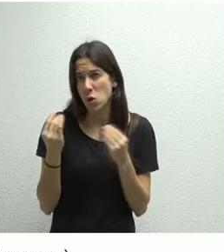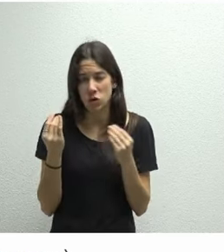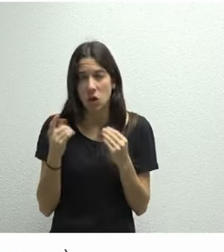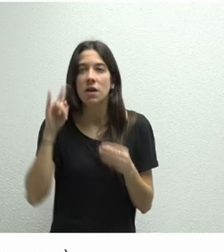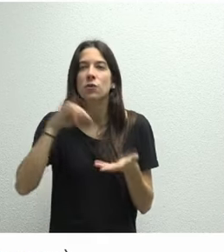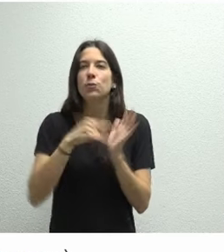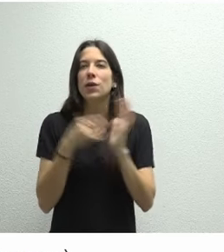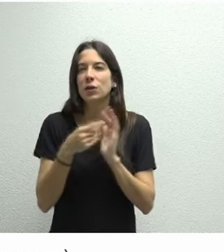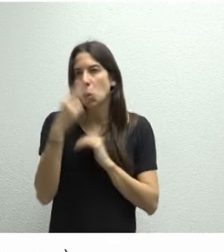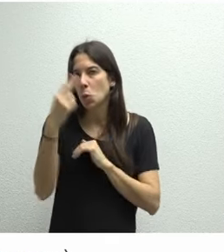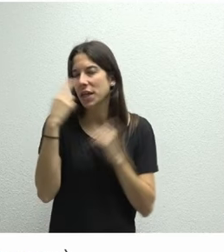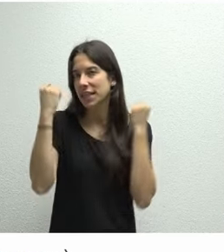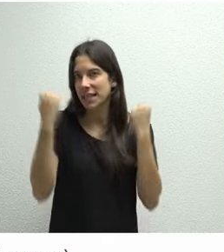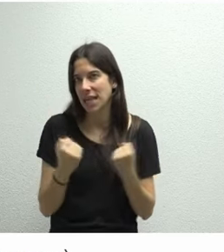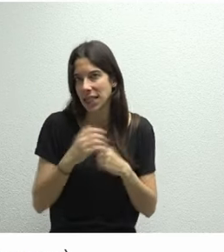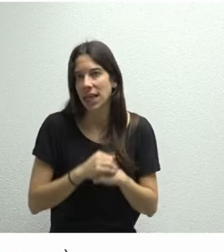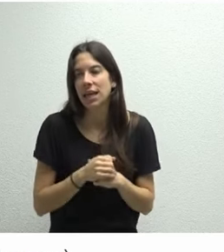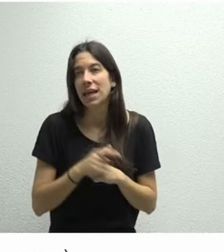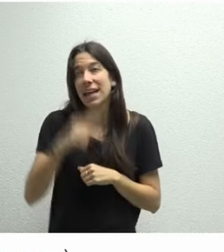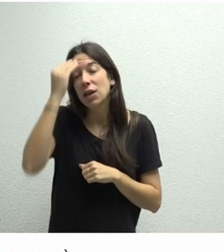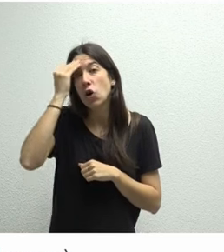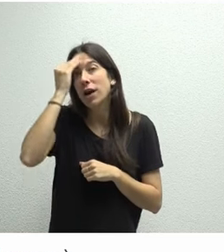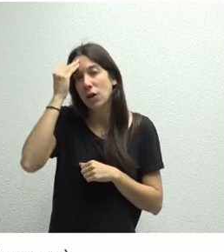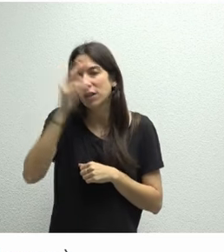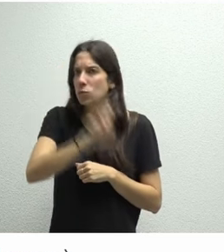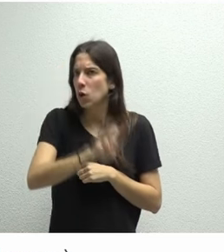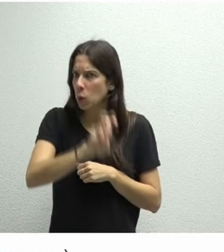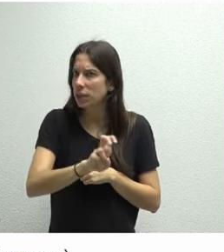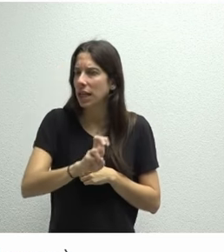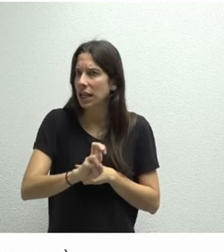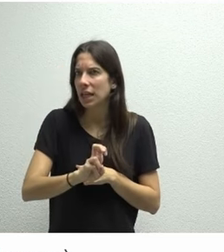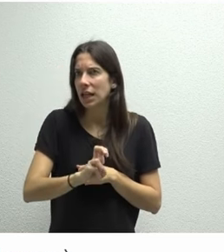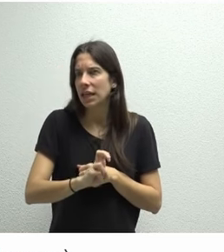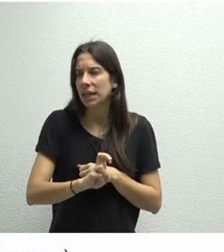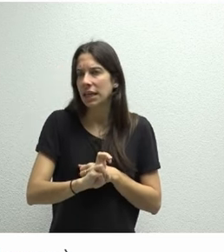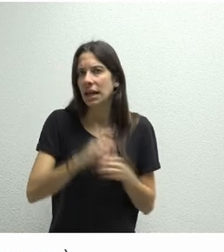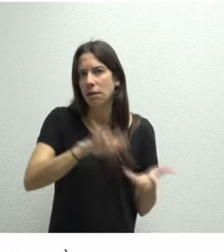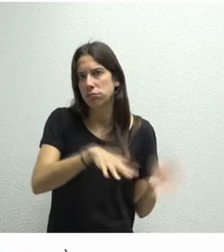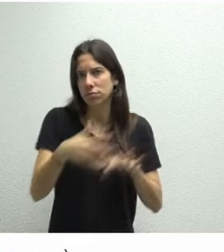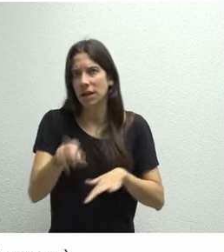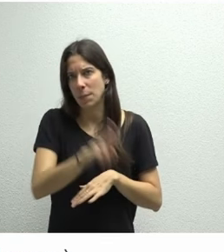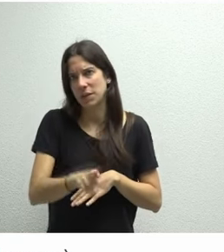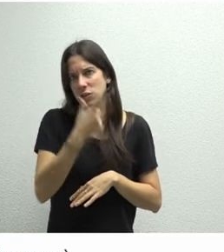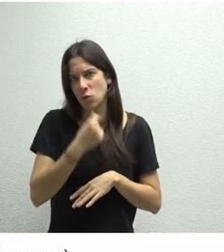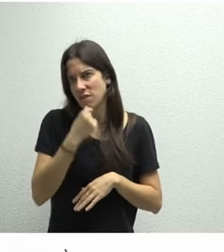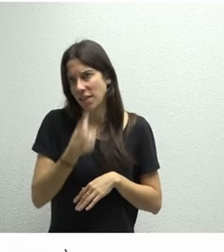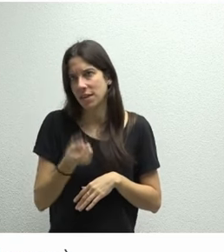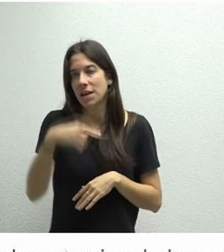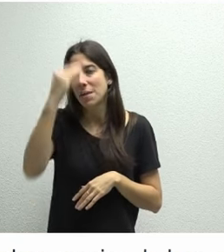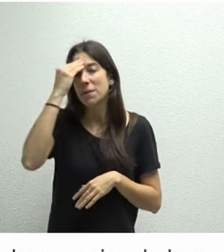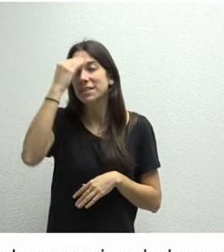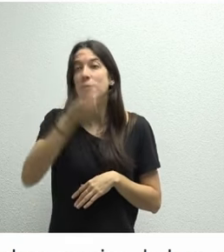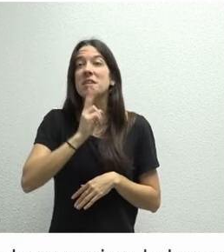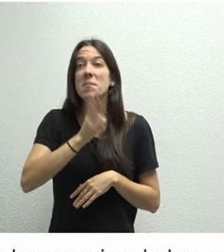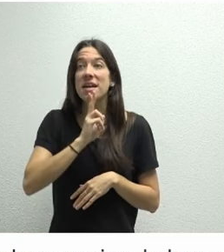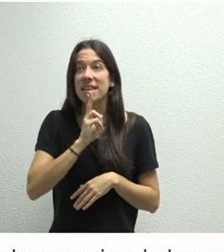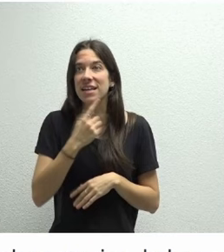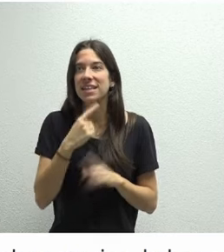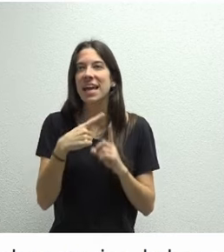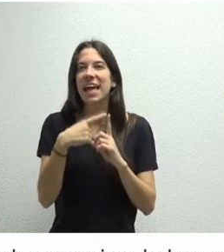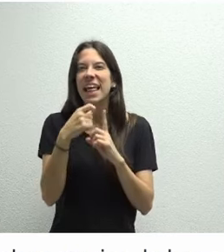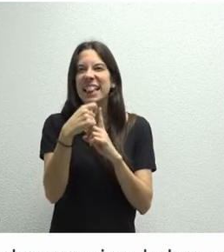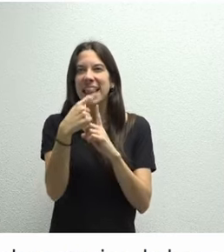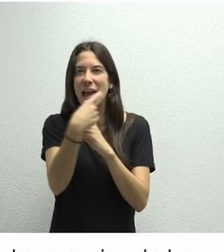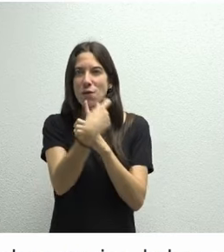un proyecto muy muy interesante que yo creo que que va a ser muy útil y muy muy fácilmente replicable pensamos en verde por si tenéis poco con los tréboles buena